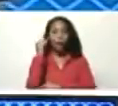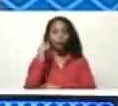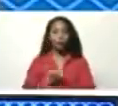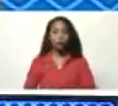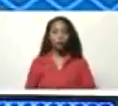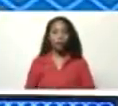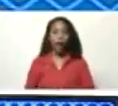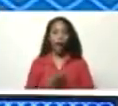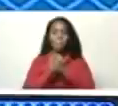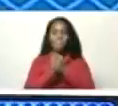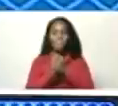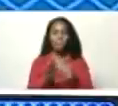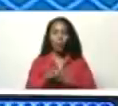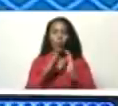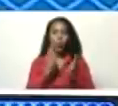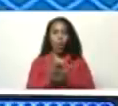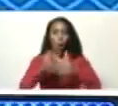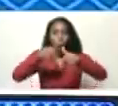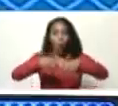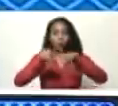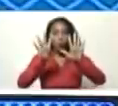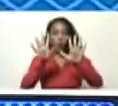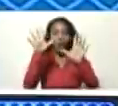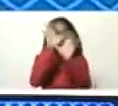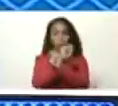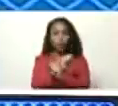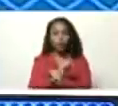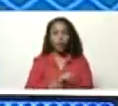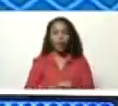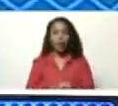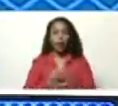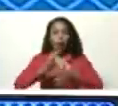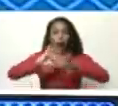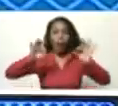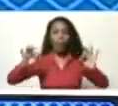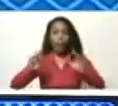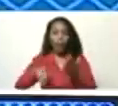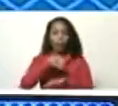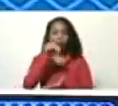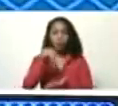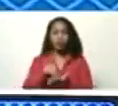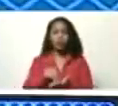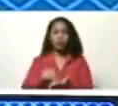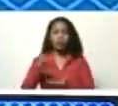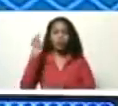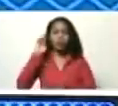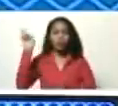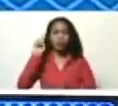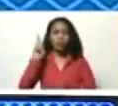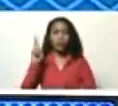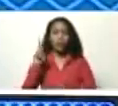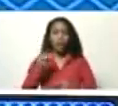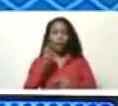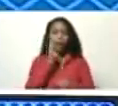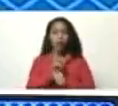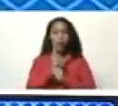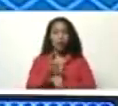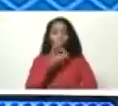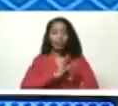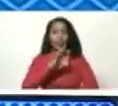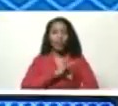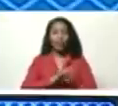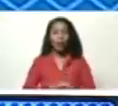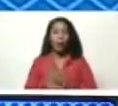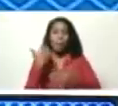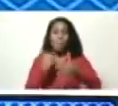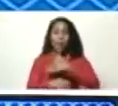venezolanas, amigos del mundo, hoy a las 9 de la noche en cadena nacional de radio y televisión y por las redes sociales